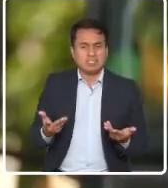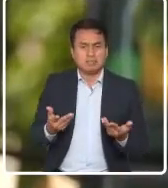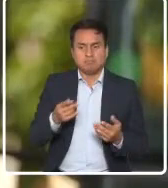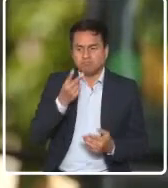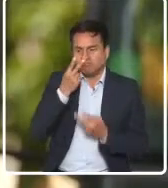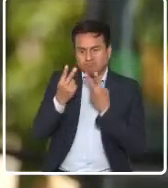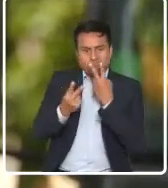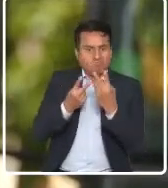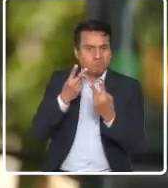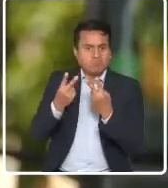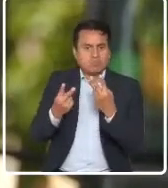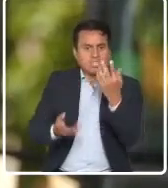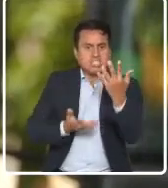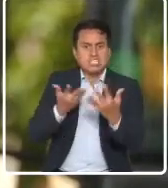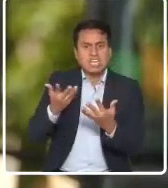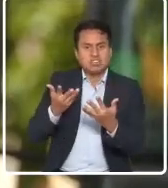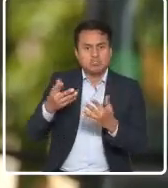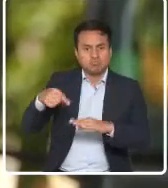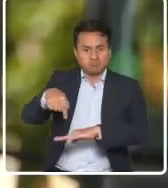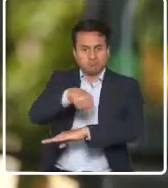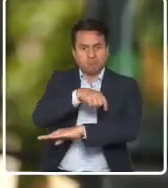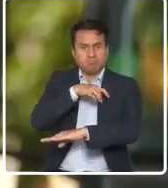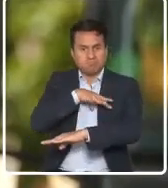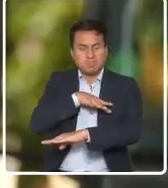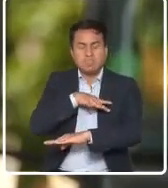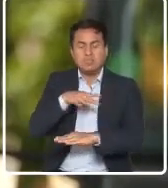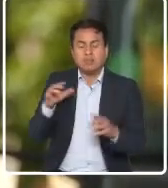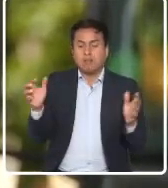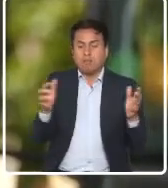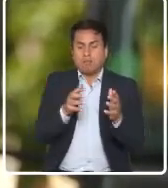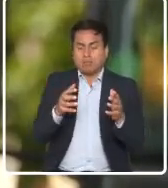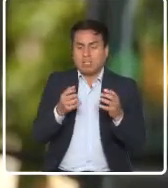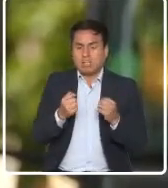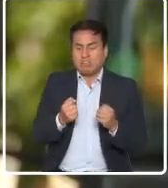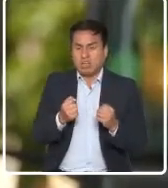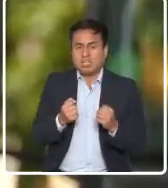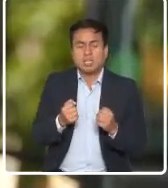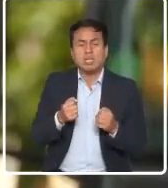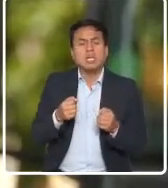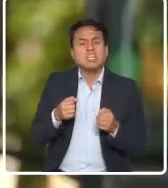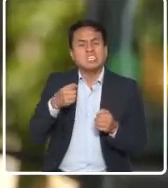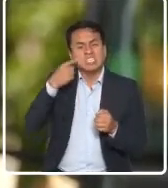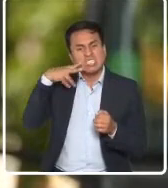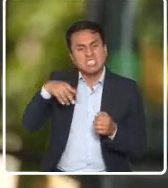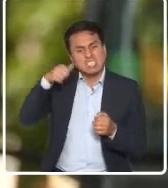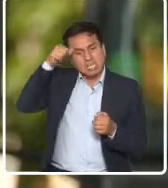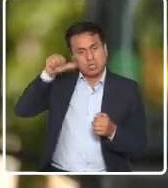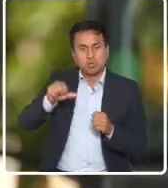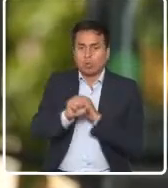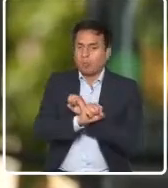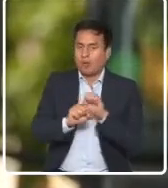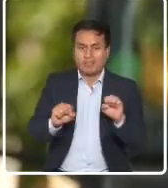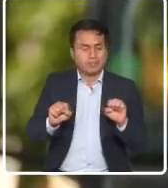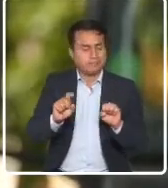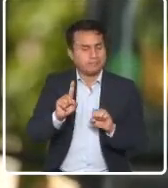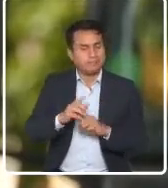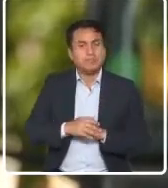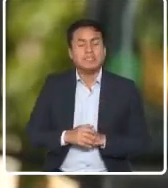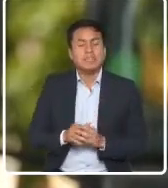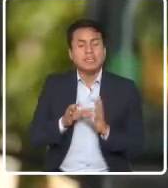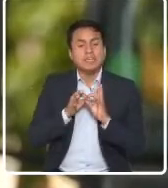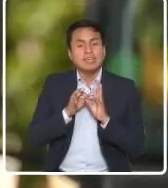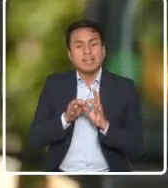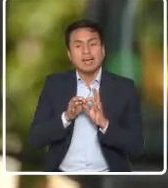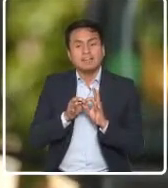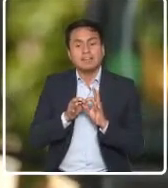hemos visto en incendios a lo largo de nuestro país, es brutal. Y no pueden quedar en la impunidad.